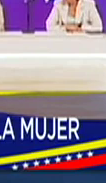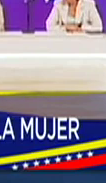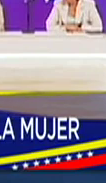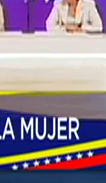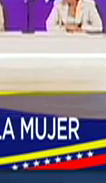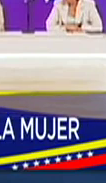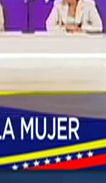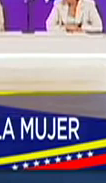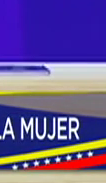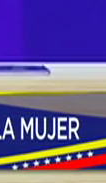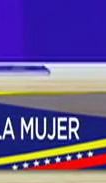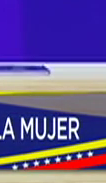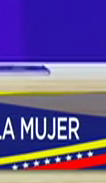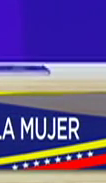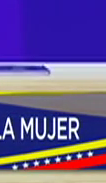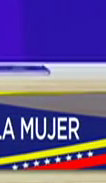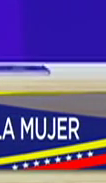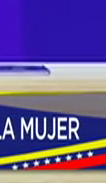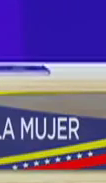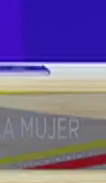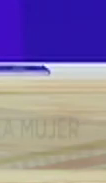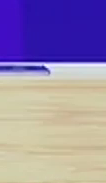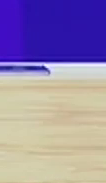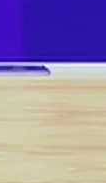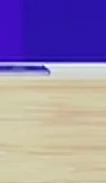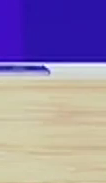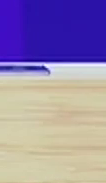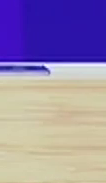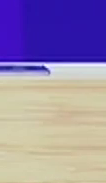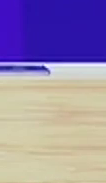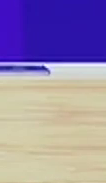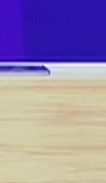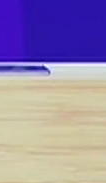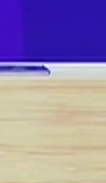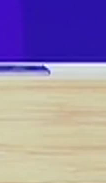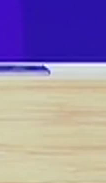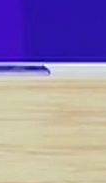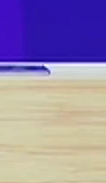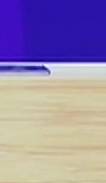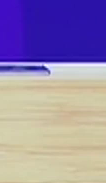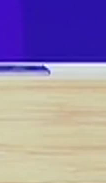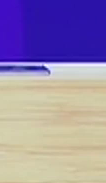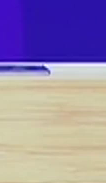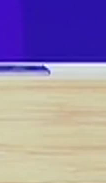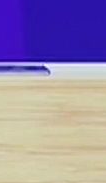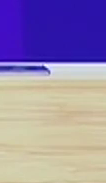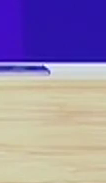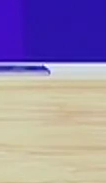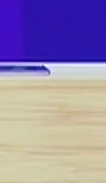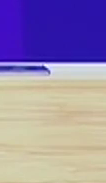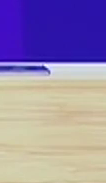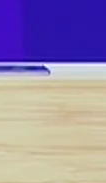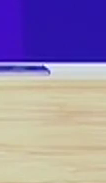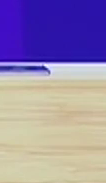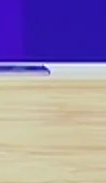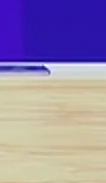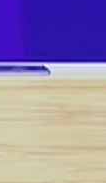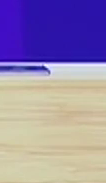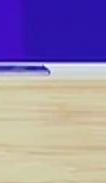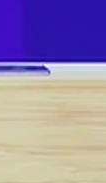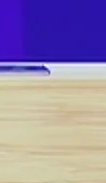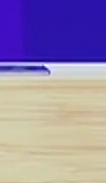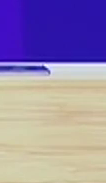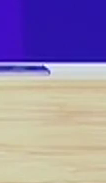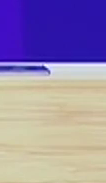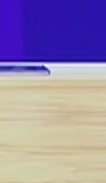de oficios prácticos para el desarrollo de la mujer. Correcto. También en el segundo vértice está